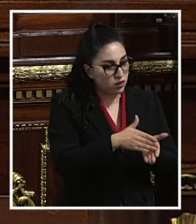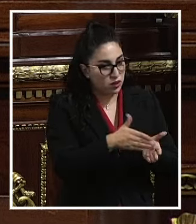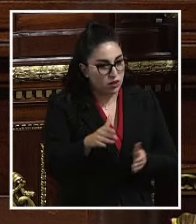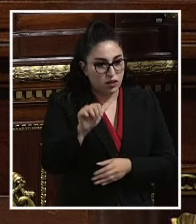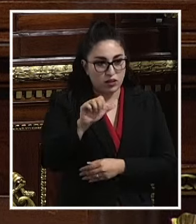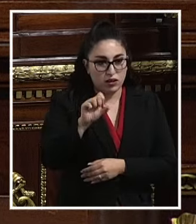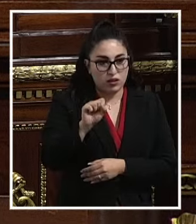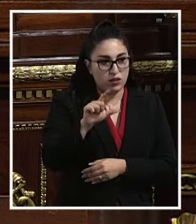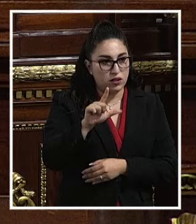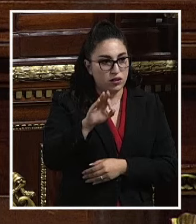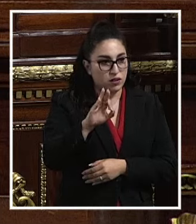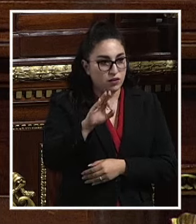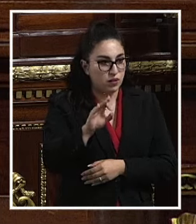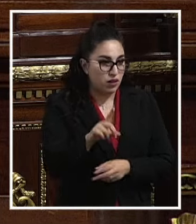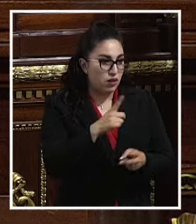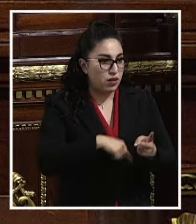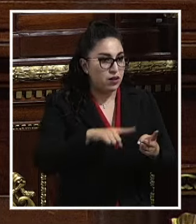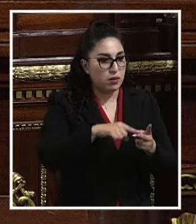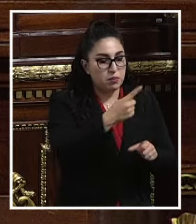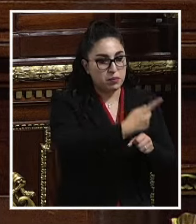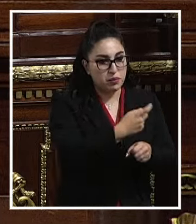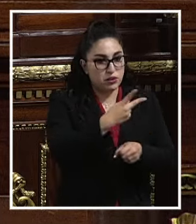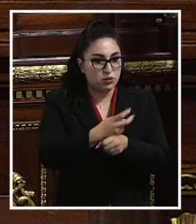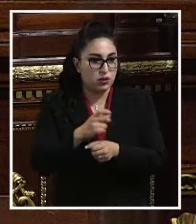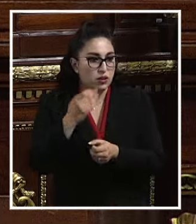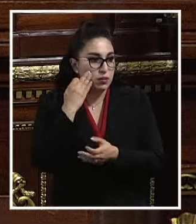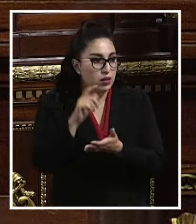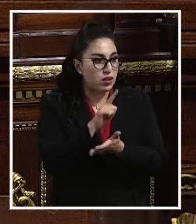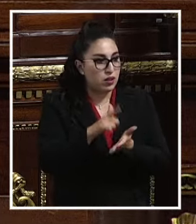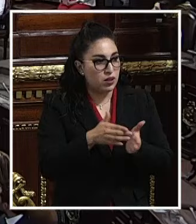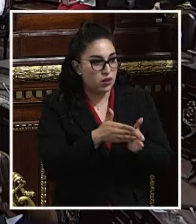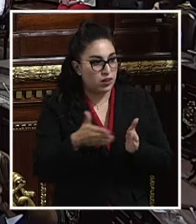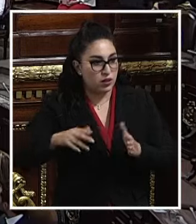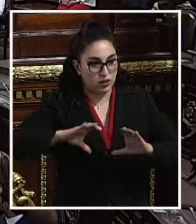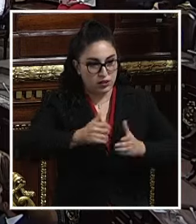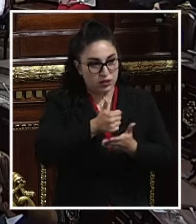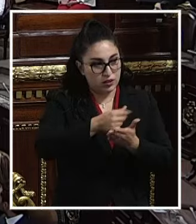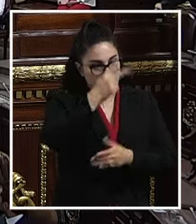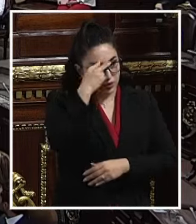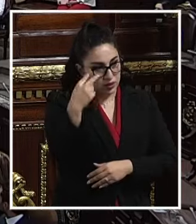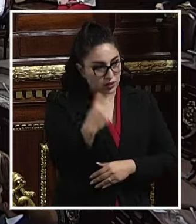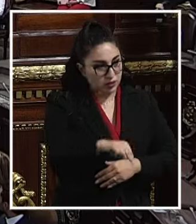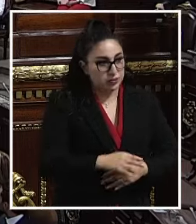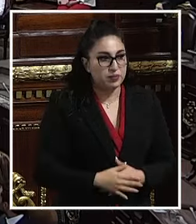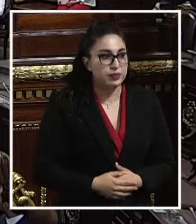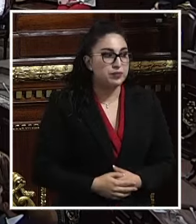y de la primera y segunda legislaturas del Congreso de la Ciudad de México.